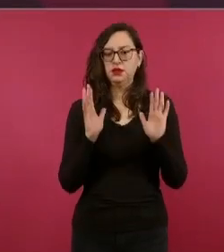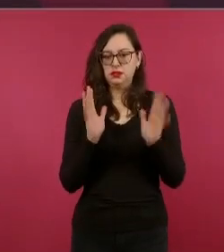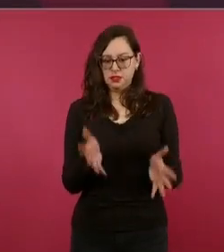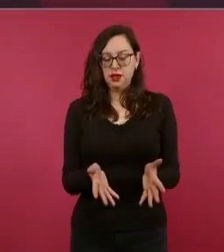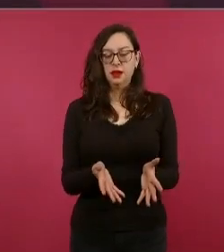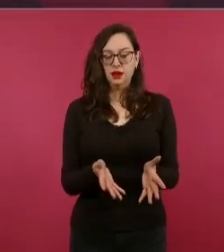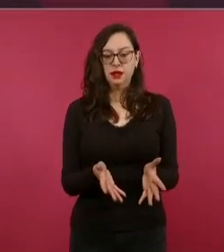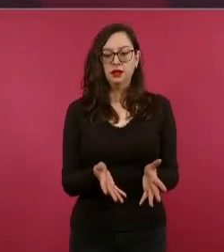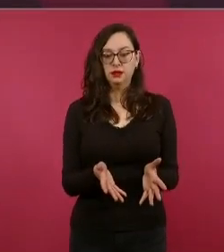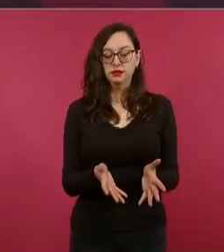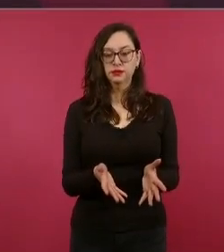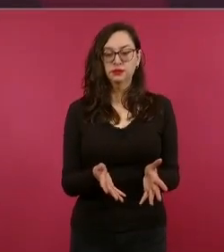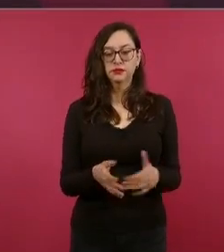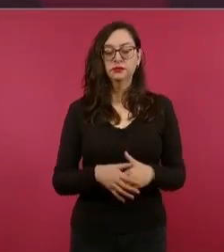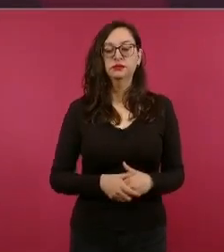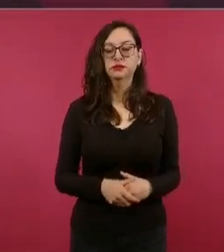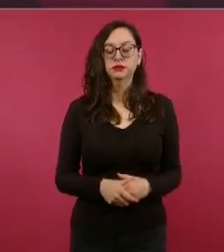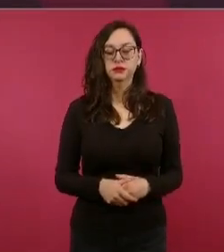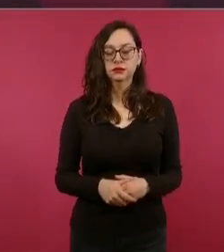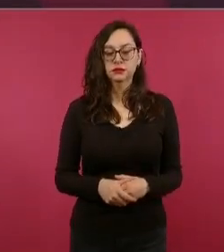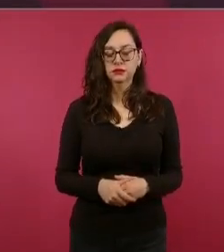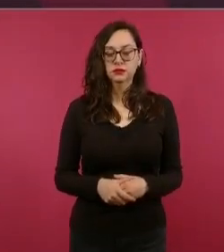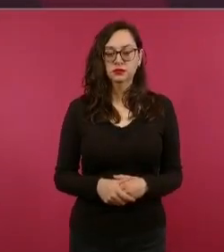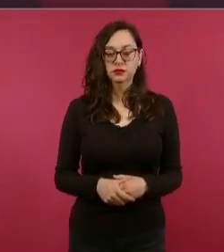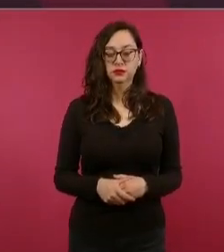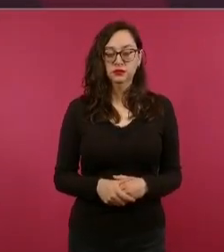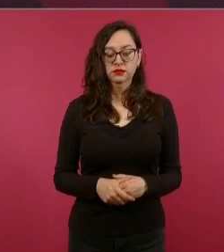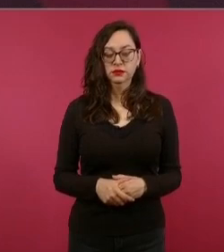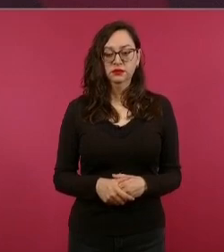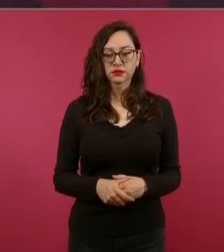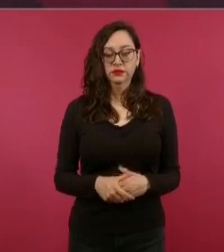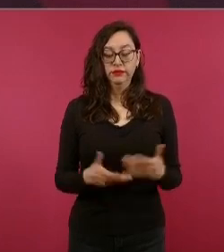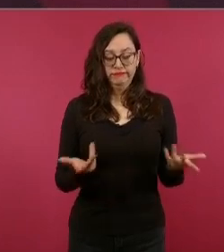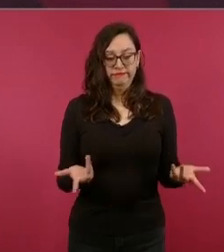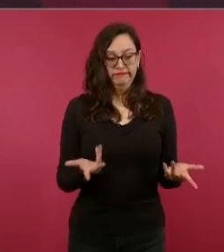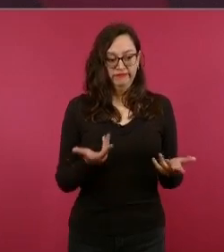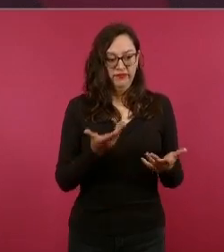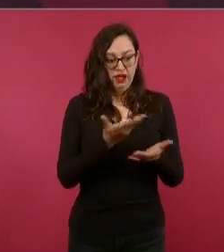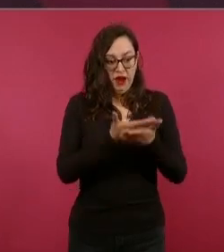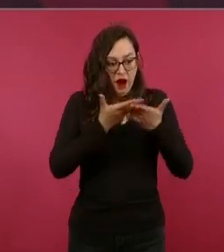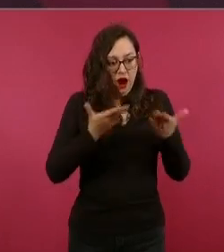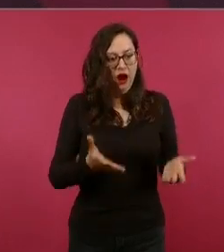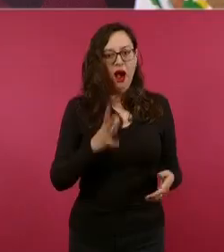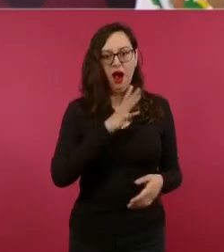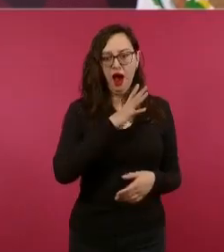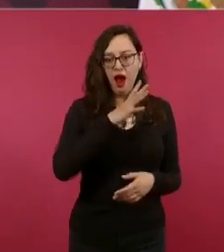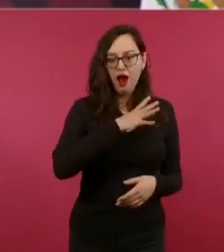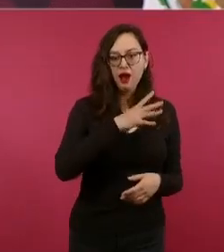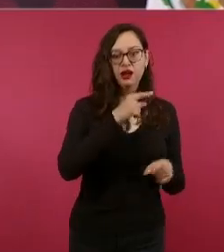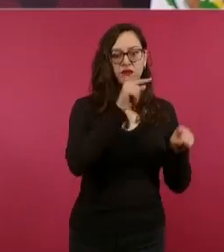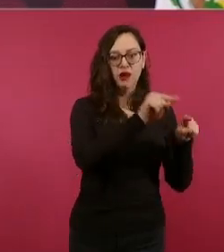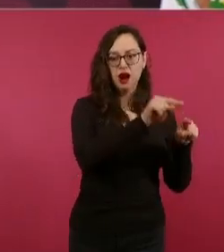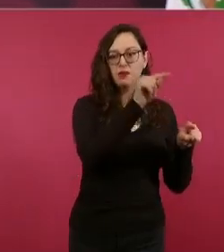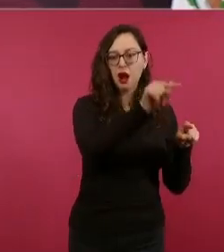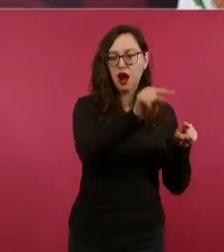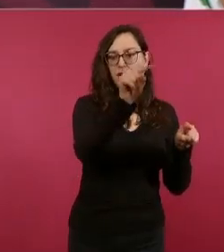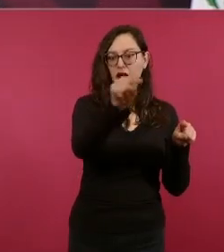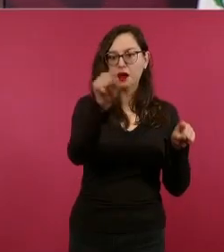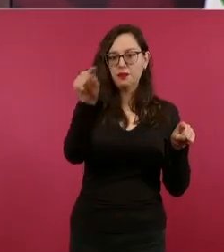Tan es así que por eso se están creando las